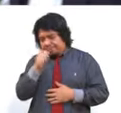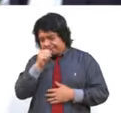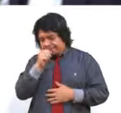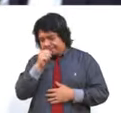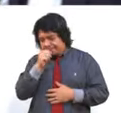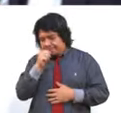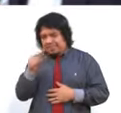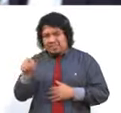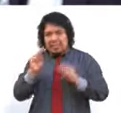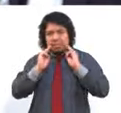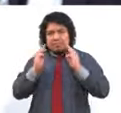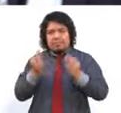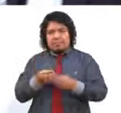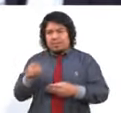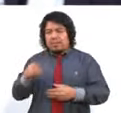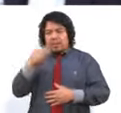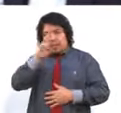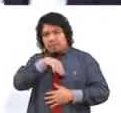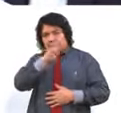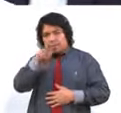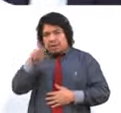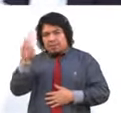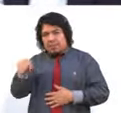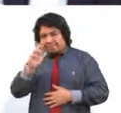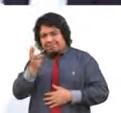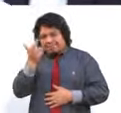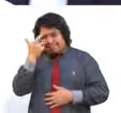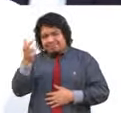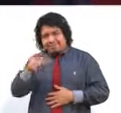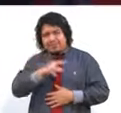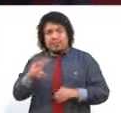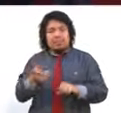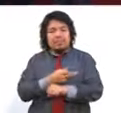del cártel de la familia michoacana que incursionó en Tecomitl, Nispalda?